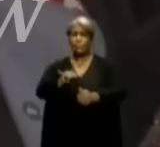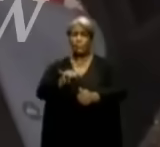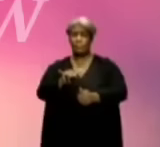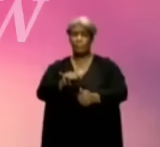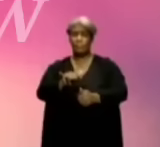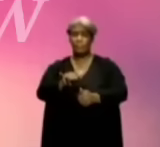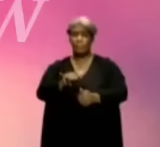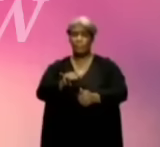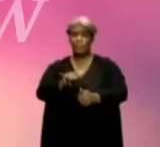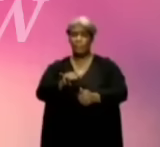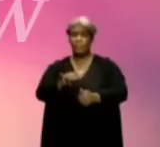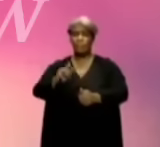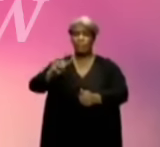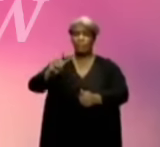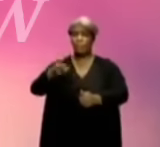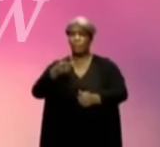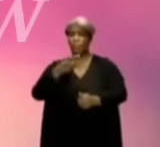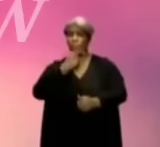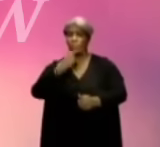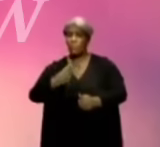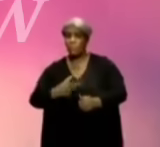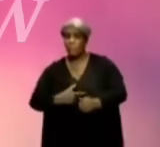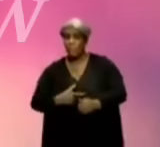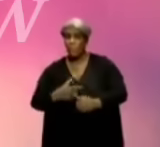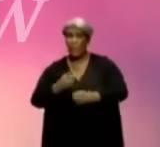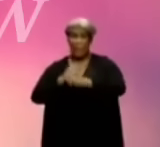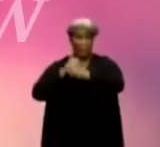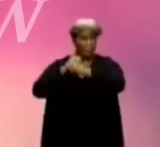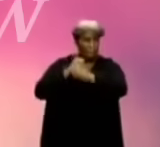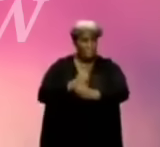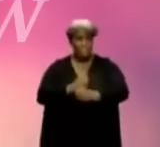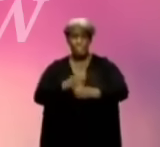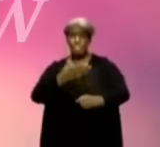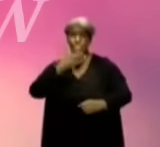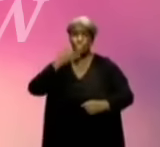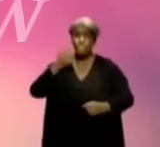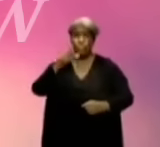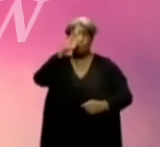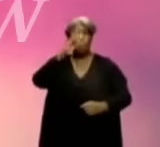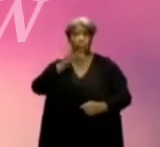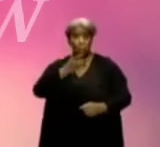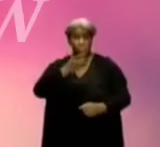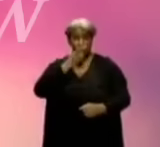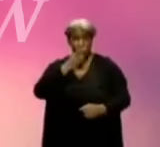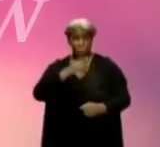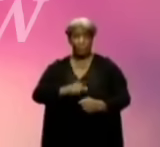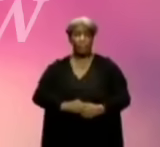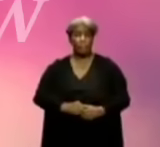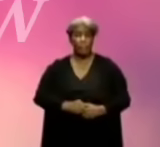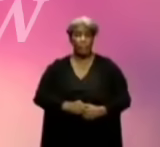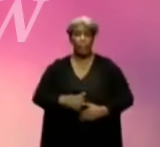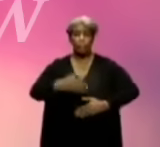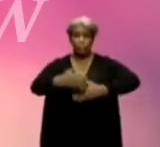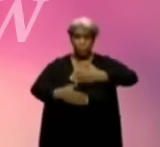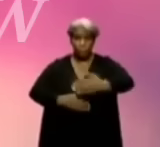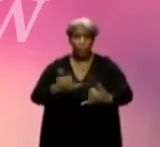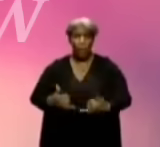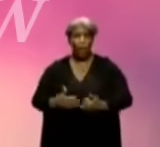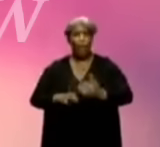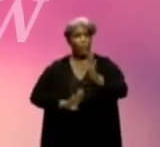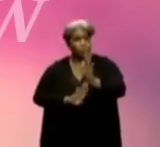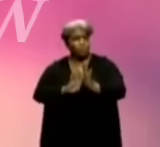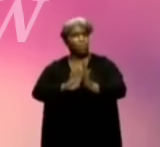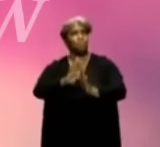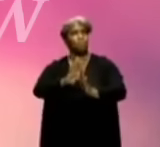el segundo diciembre más seguro en la historia del país. Y vamos a tratar también de seguir mejorando. No, repito, eso no